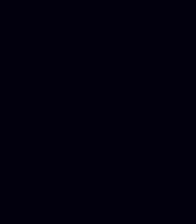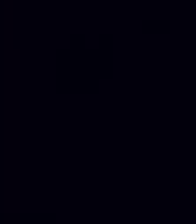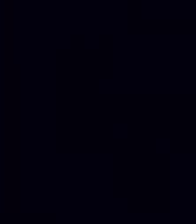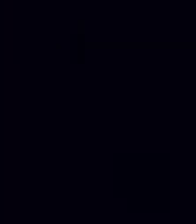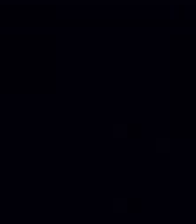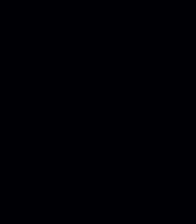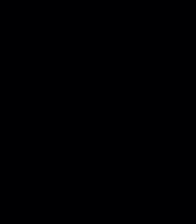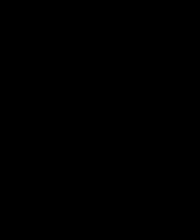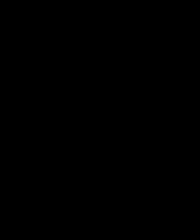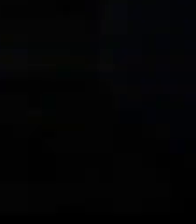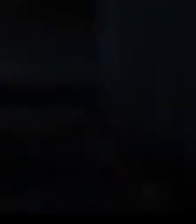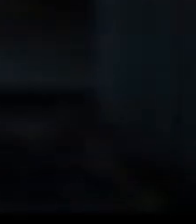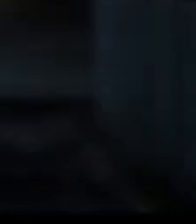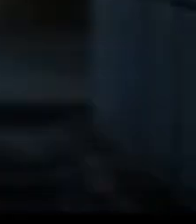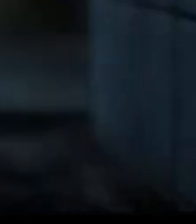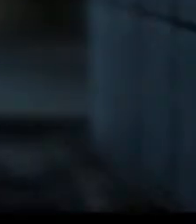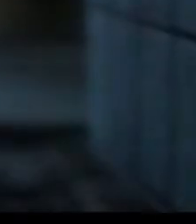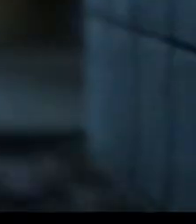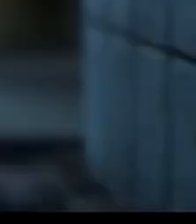101.5 Costa Rica Radio.